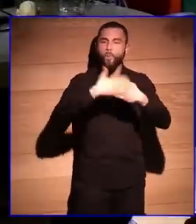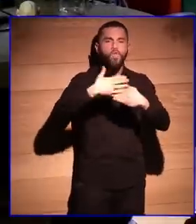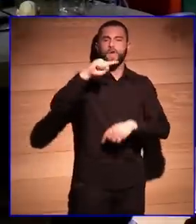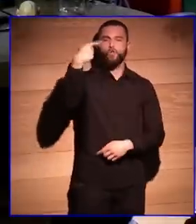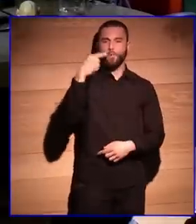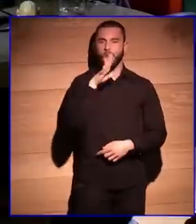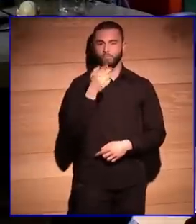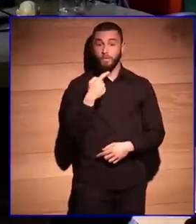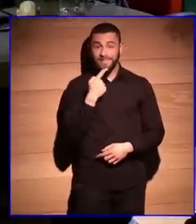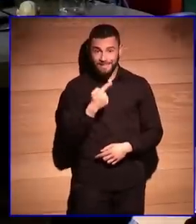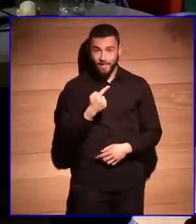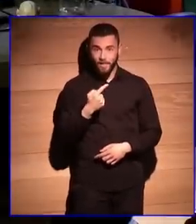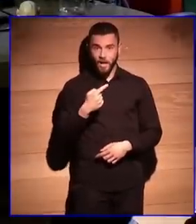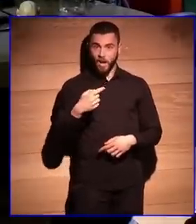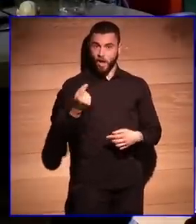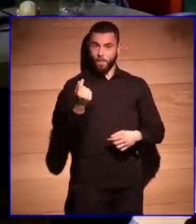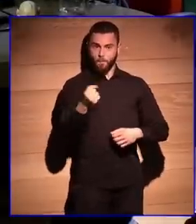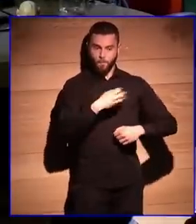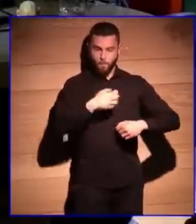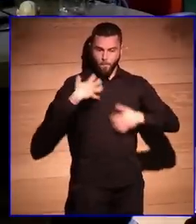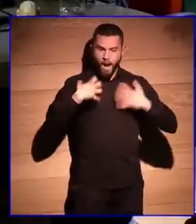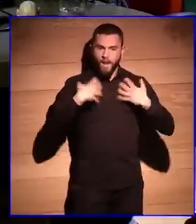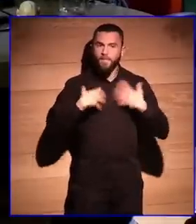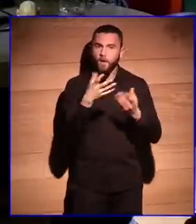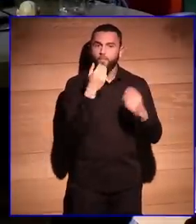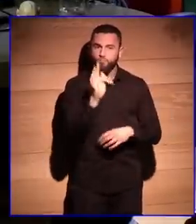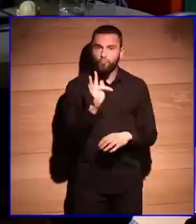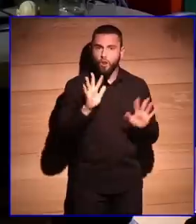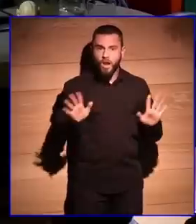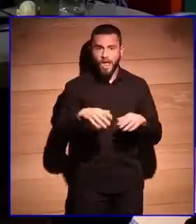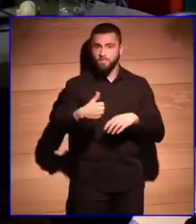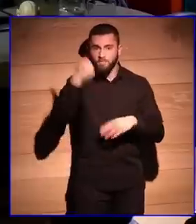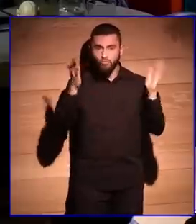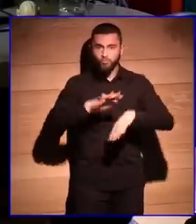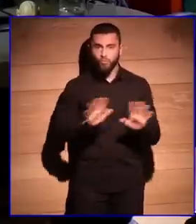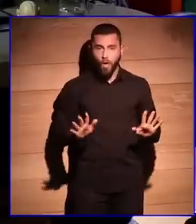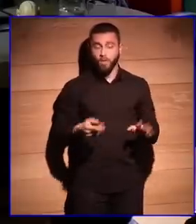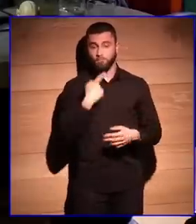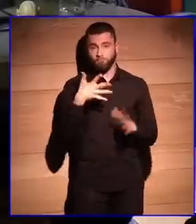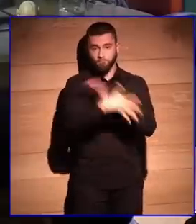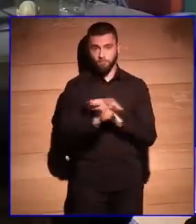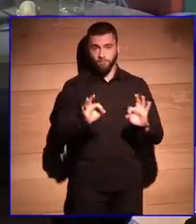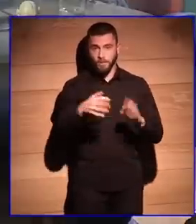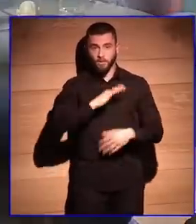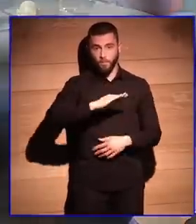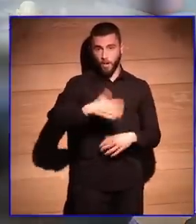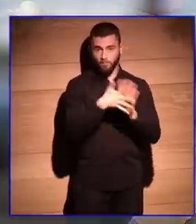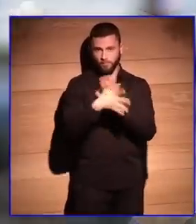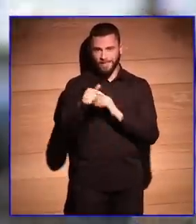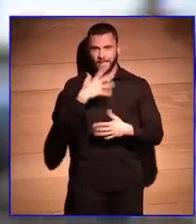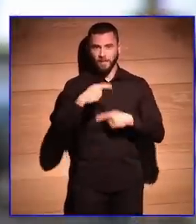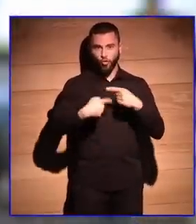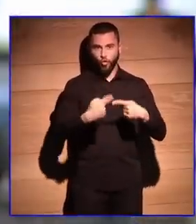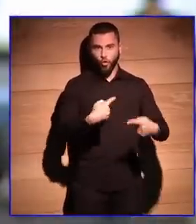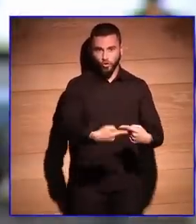Porque lo que él está diciendo es la avaricia es buena, greed is good, y ya está, y no hay más. Y eso es lo que define, estamos definiendo un villano, pero lo que define el día a